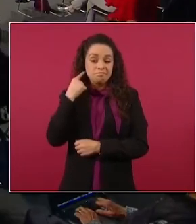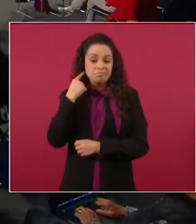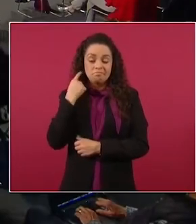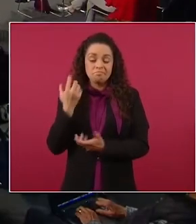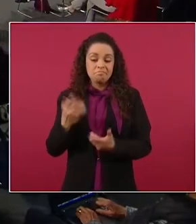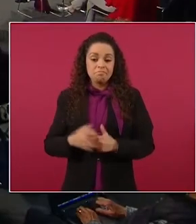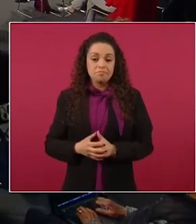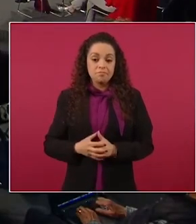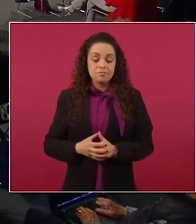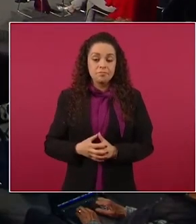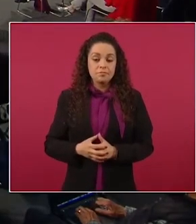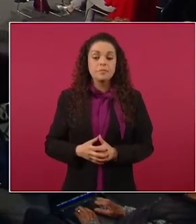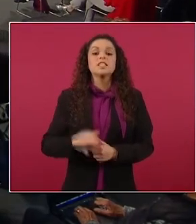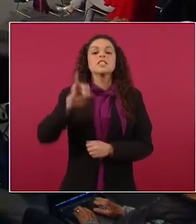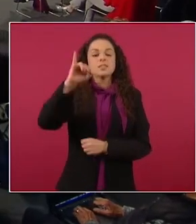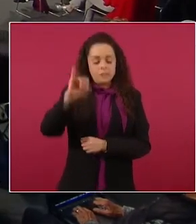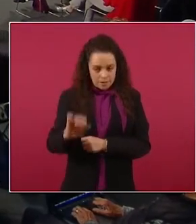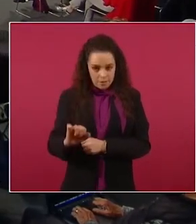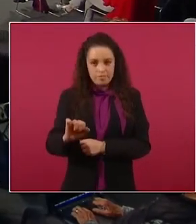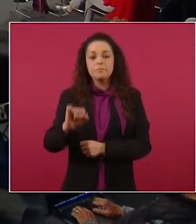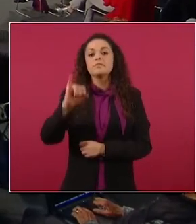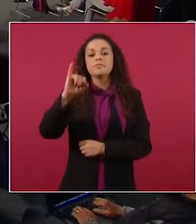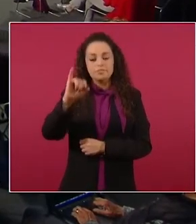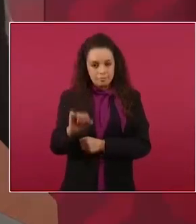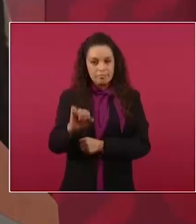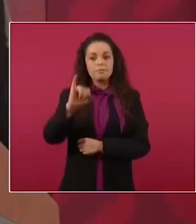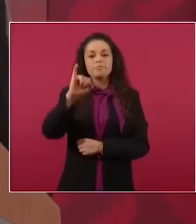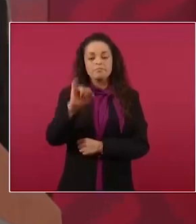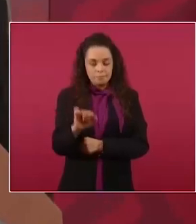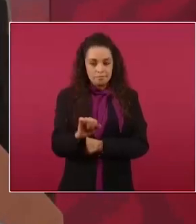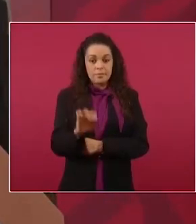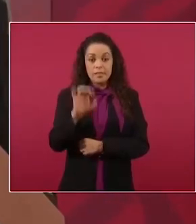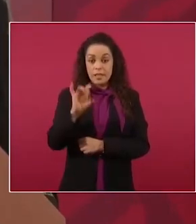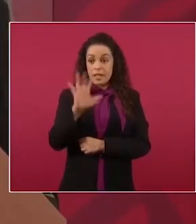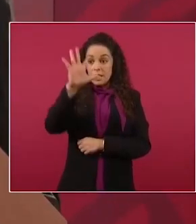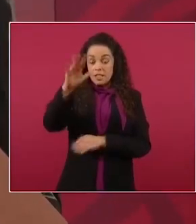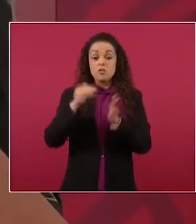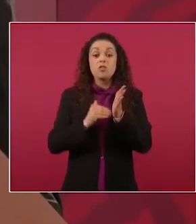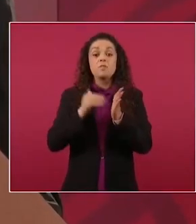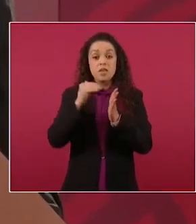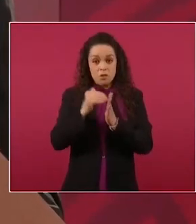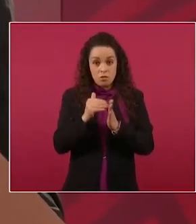Sí, de 35 millones, y lo puedo probar,